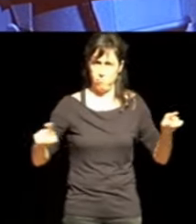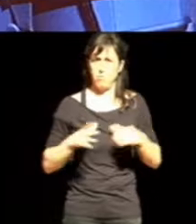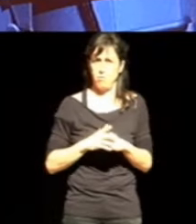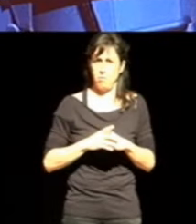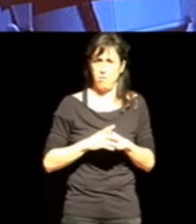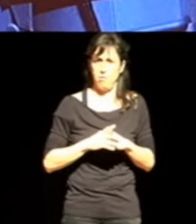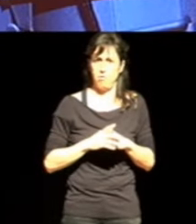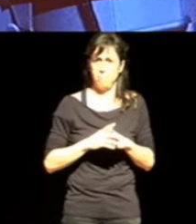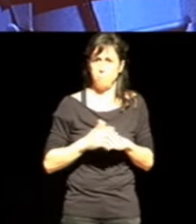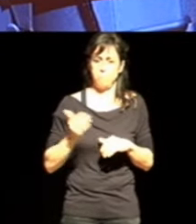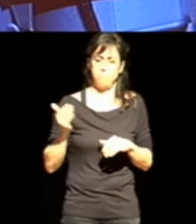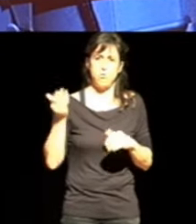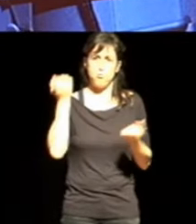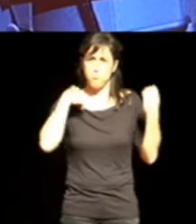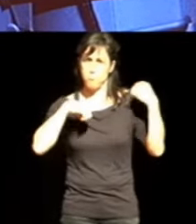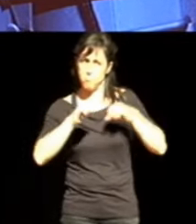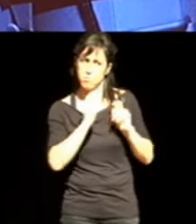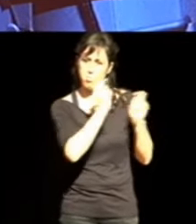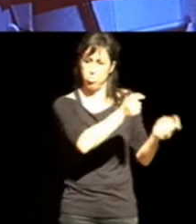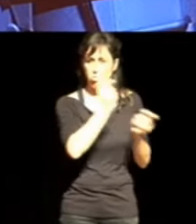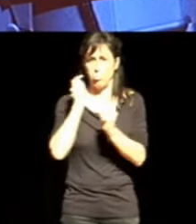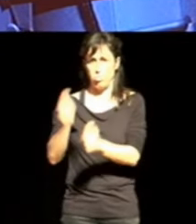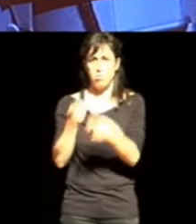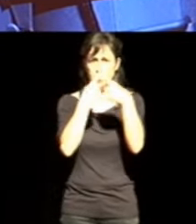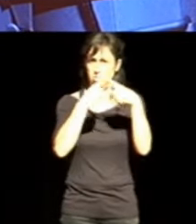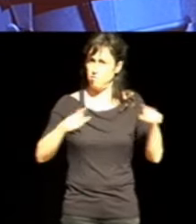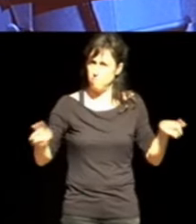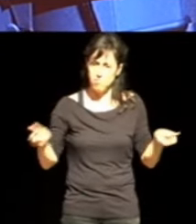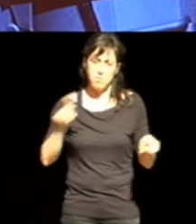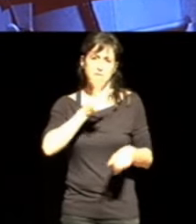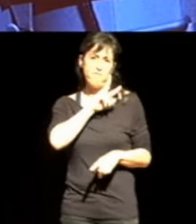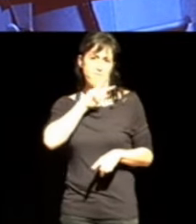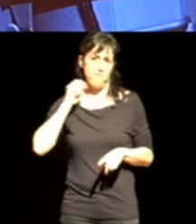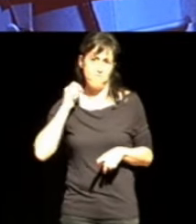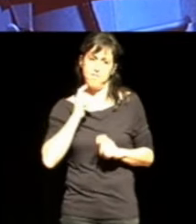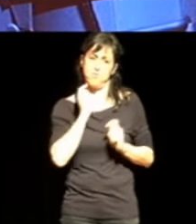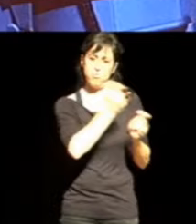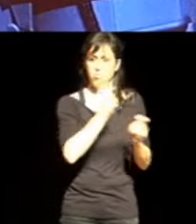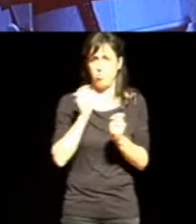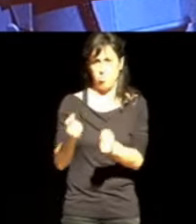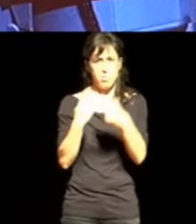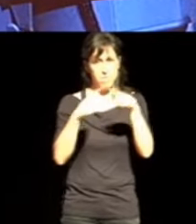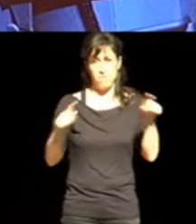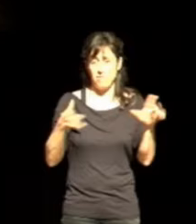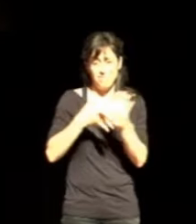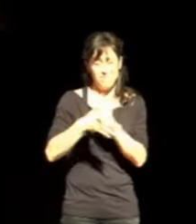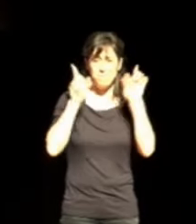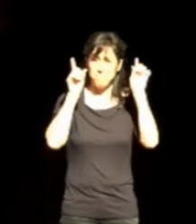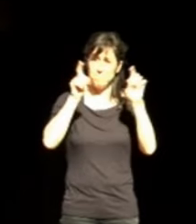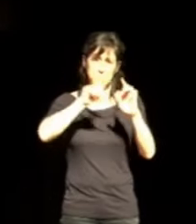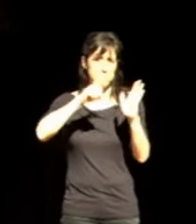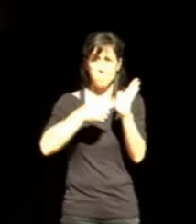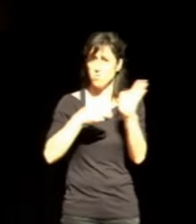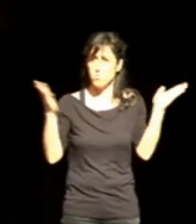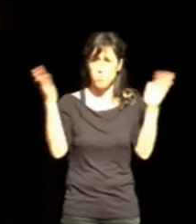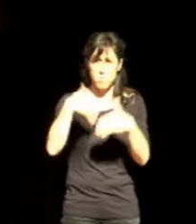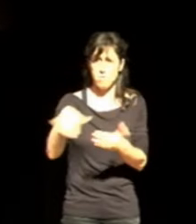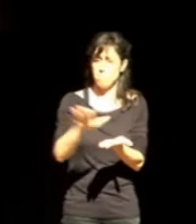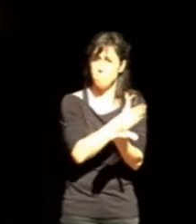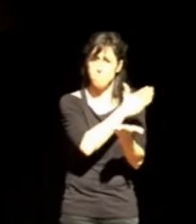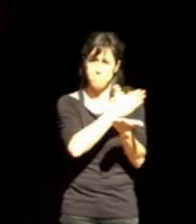valores, comportamientos distintos. Es una educación incompleta, pero siendo